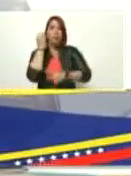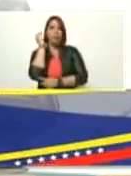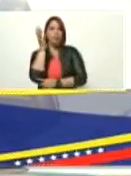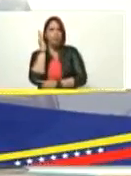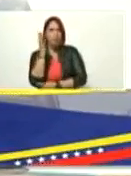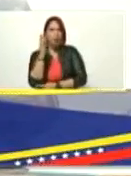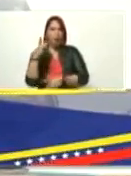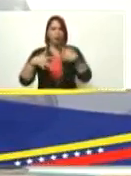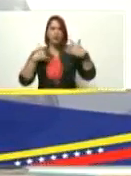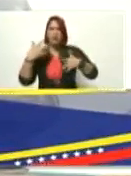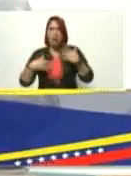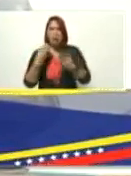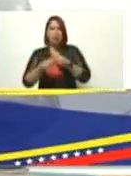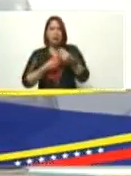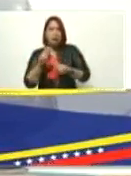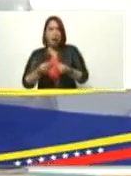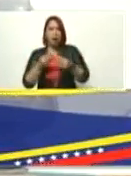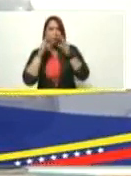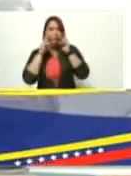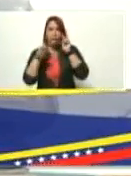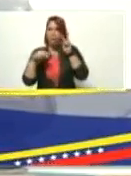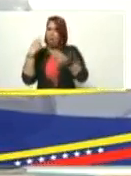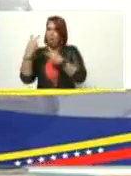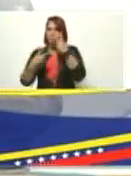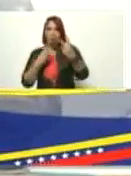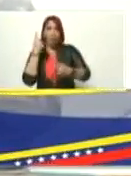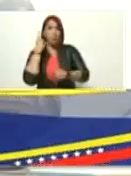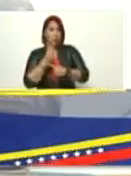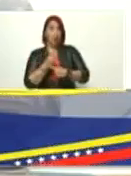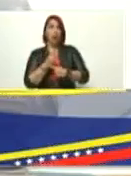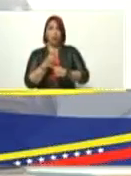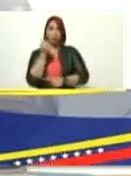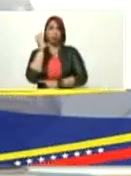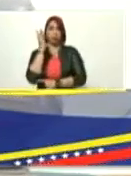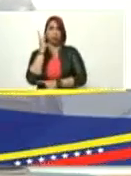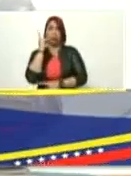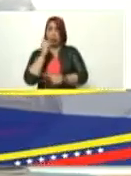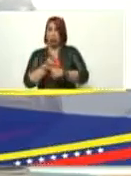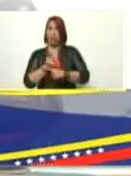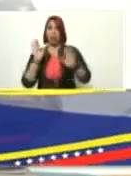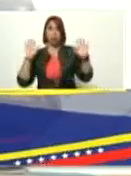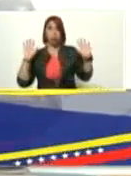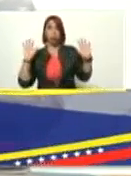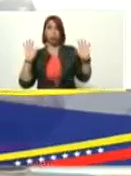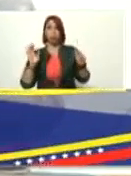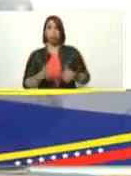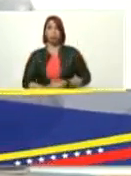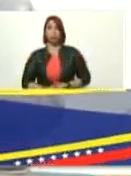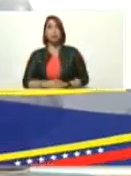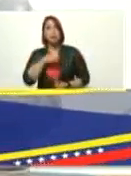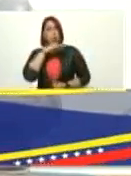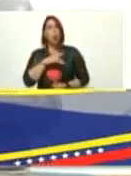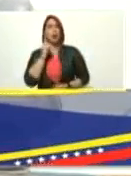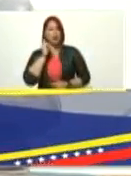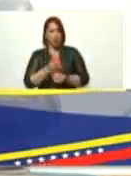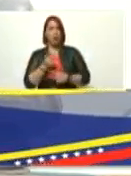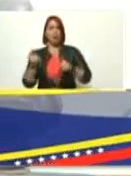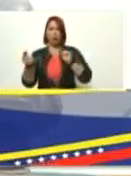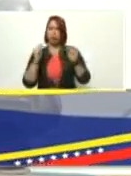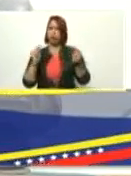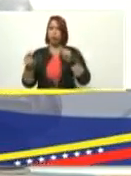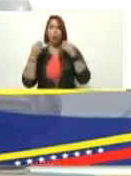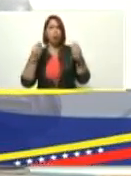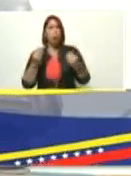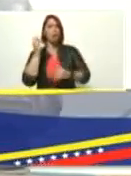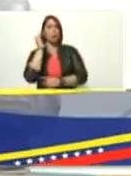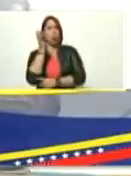eventos. Y así debe ser un congreso, de historia. Un